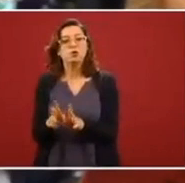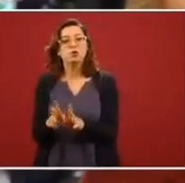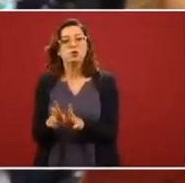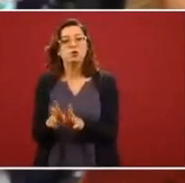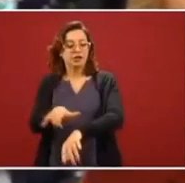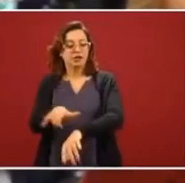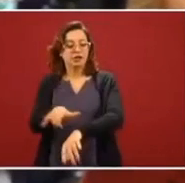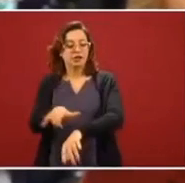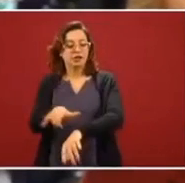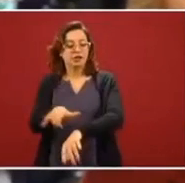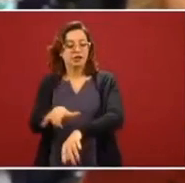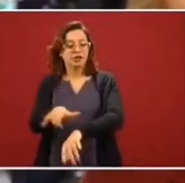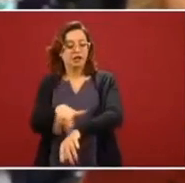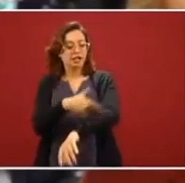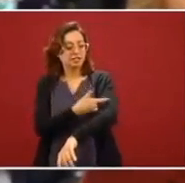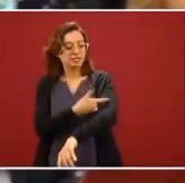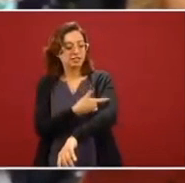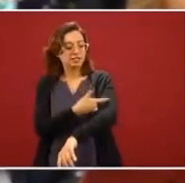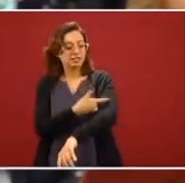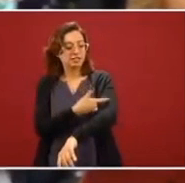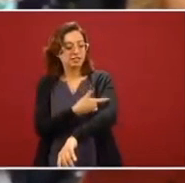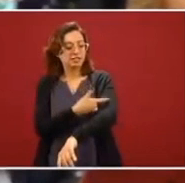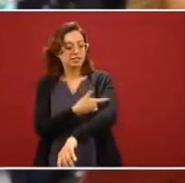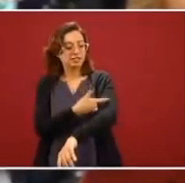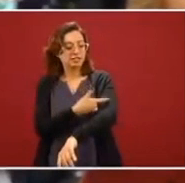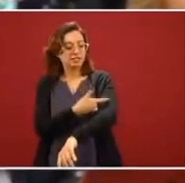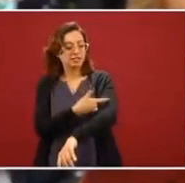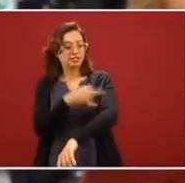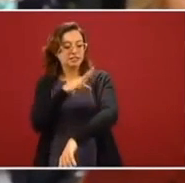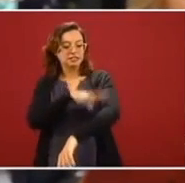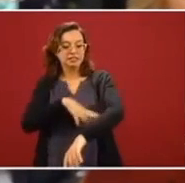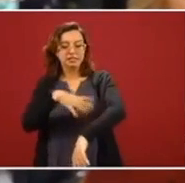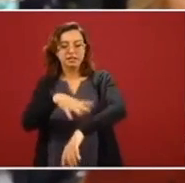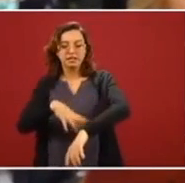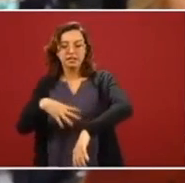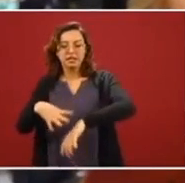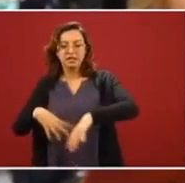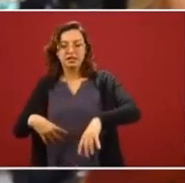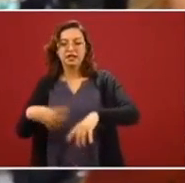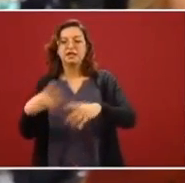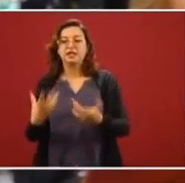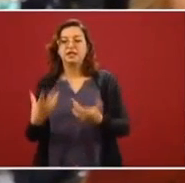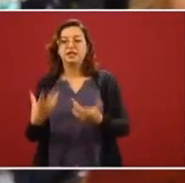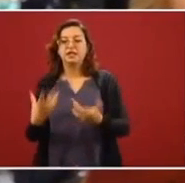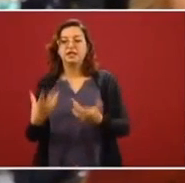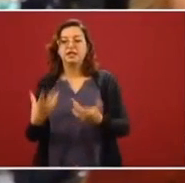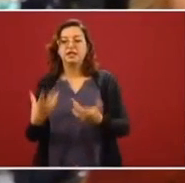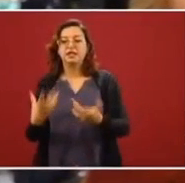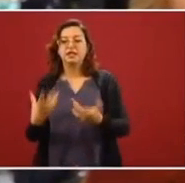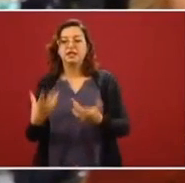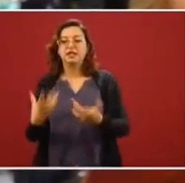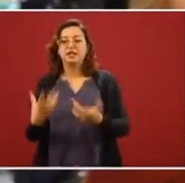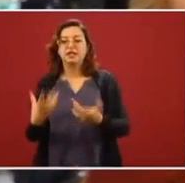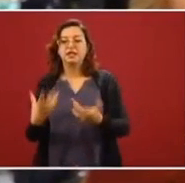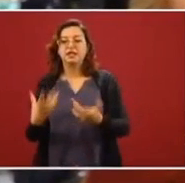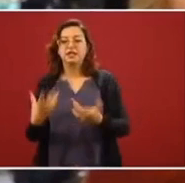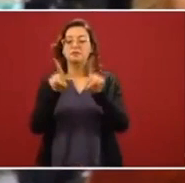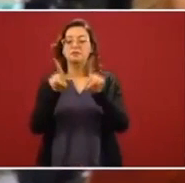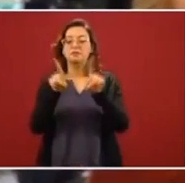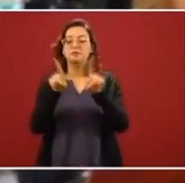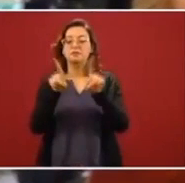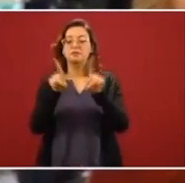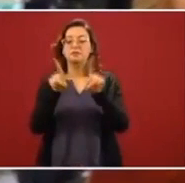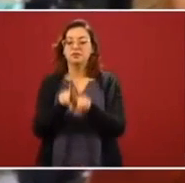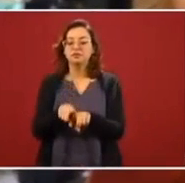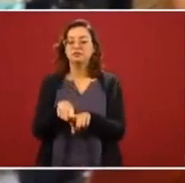uneven socks. próximo 2 de abril, And on the 2nd of April, nuestras personas con autismo. it'll be people with autism.